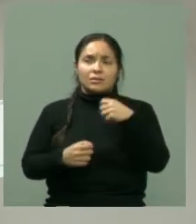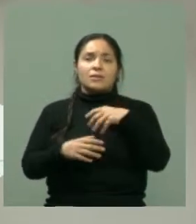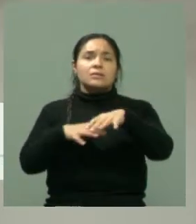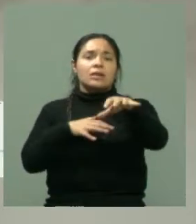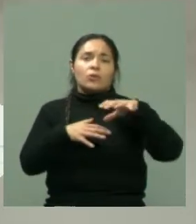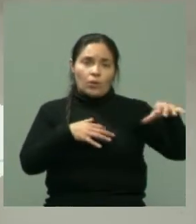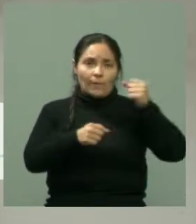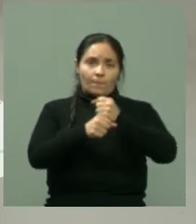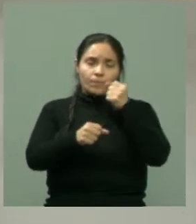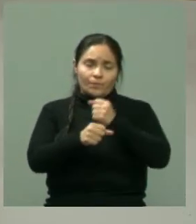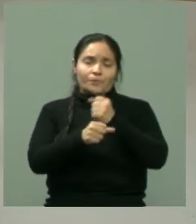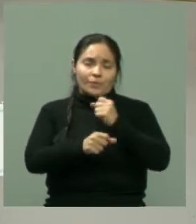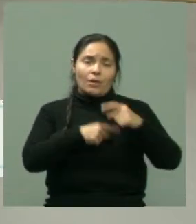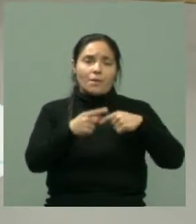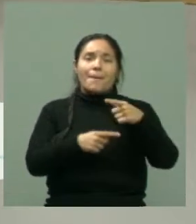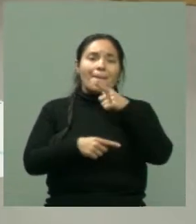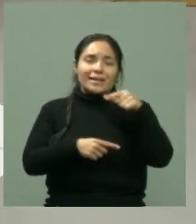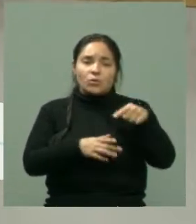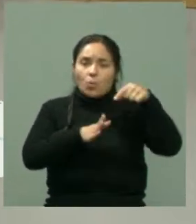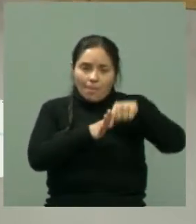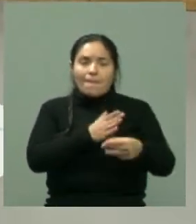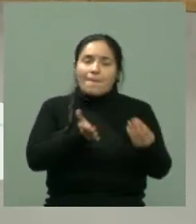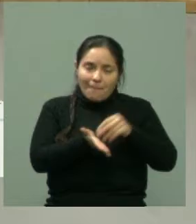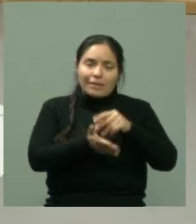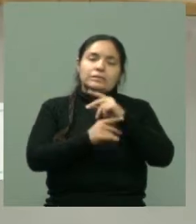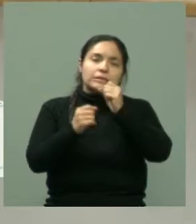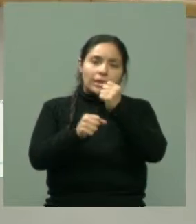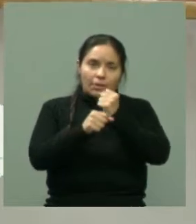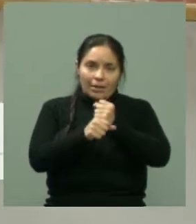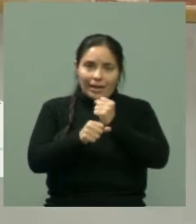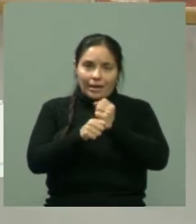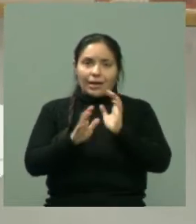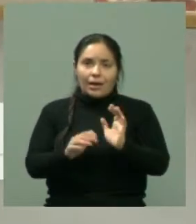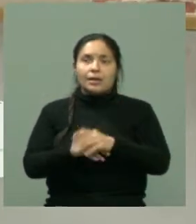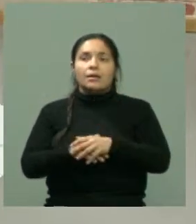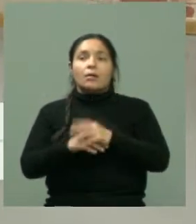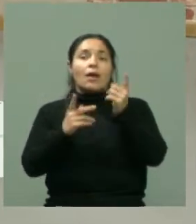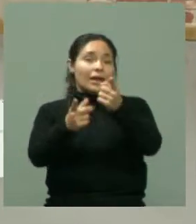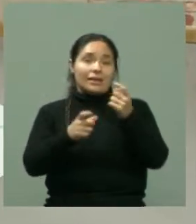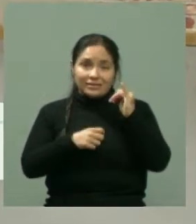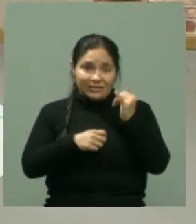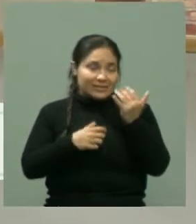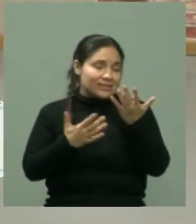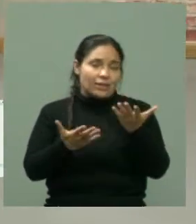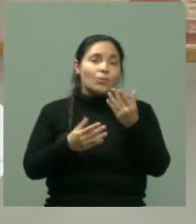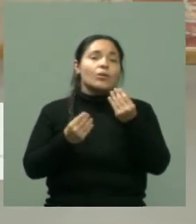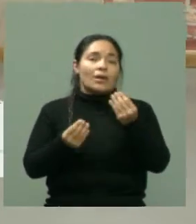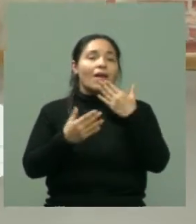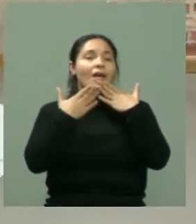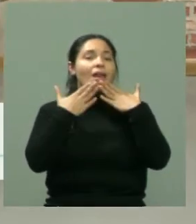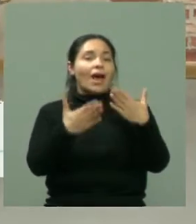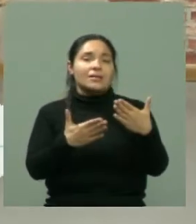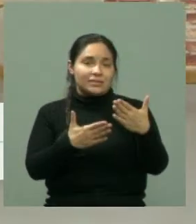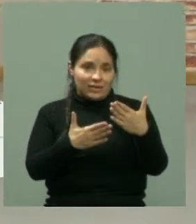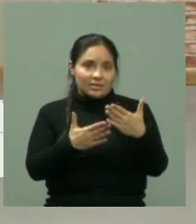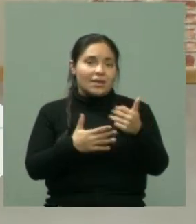sectores y creo que hay que profundizarlo un poco más. Es necesario porque vivimos gracias a eso, la vitivinicultura